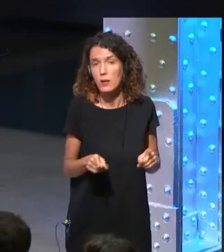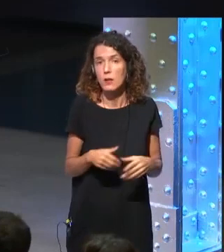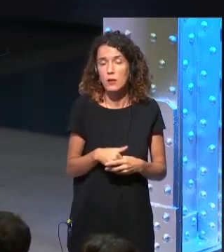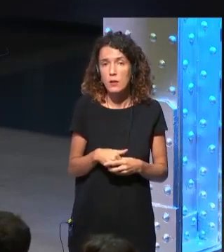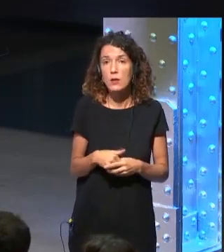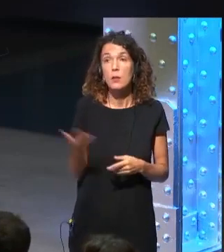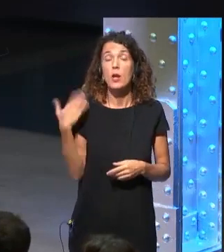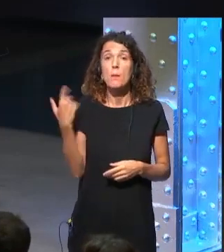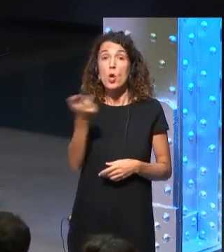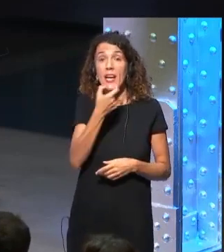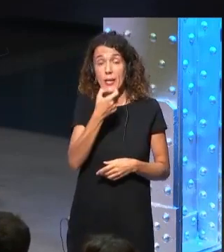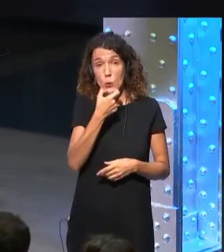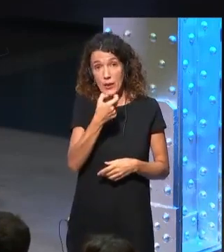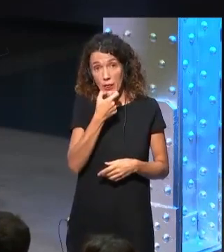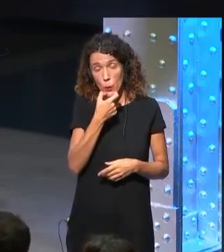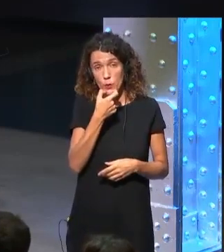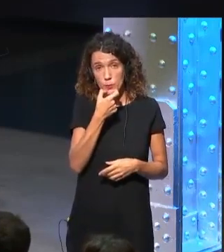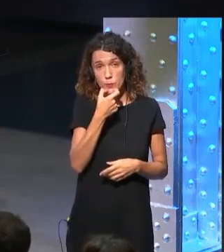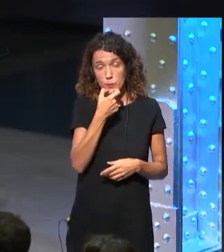en el Reino Unido